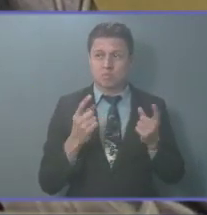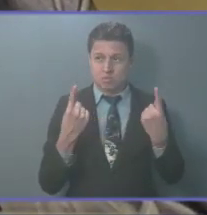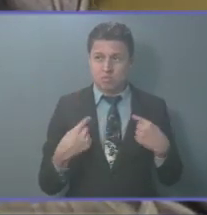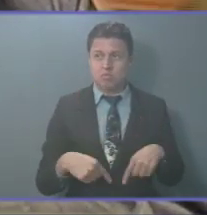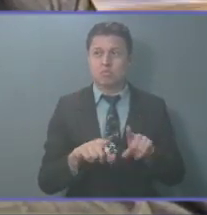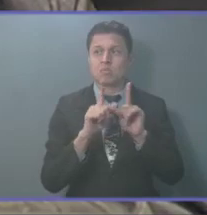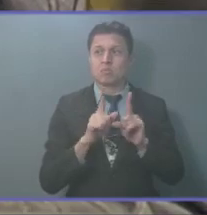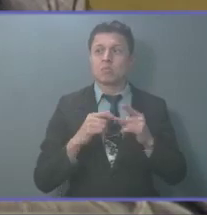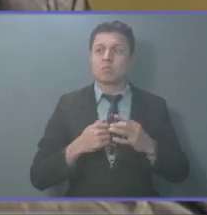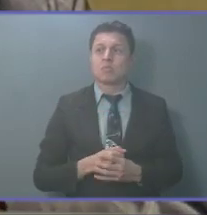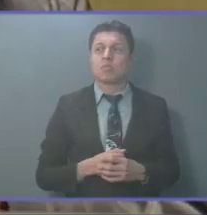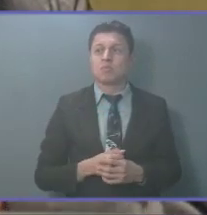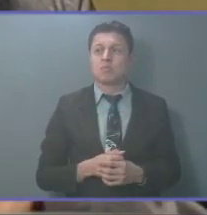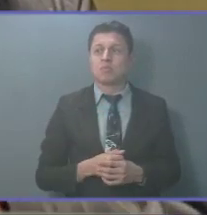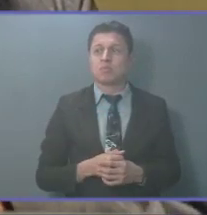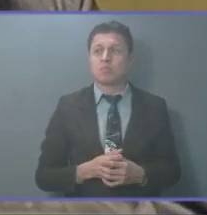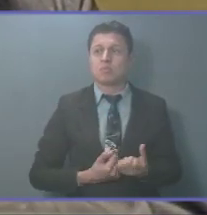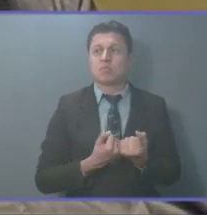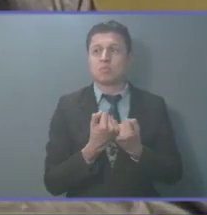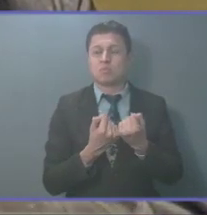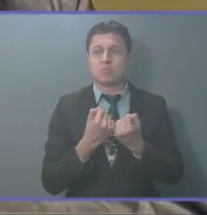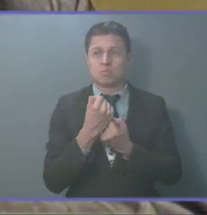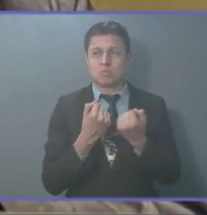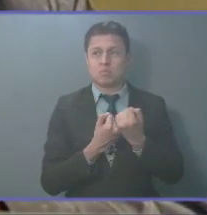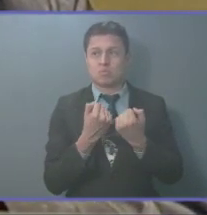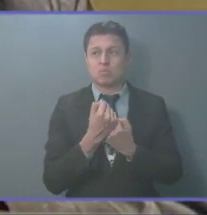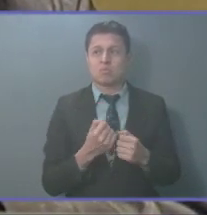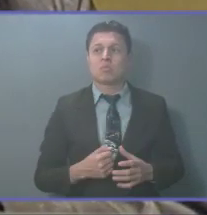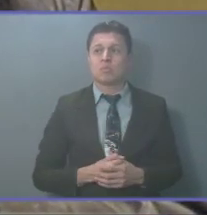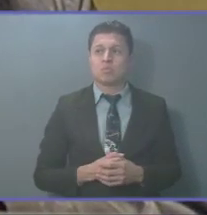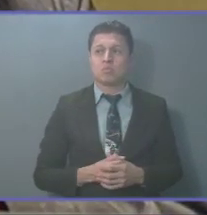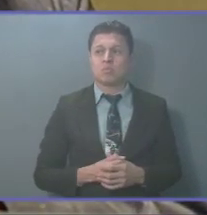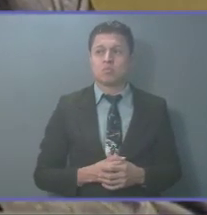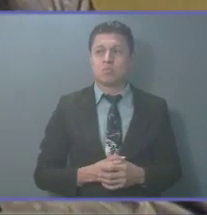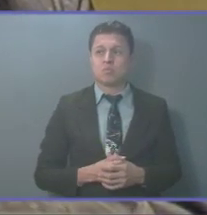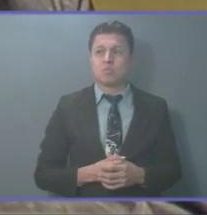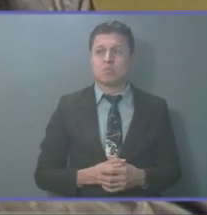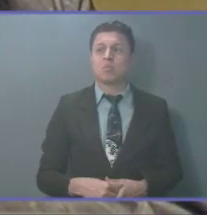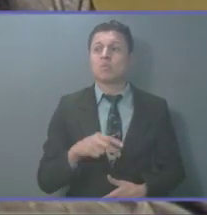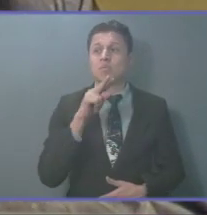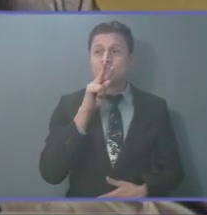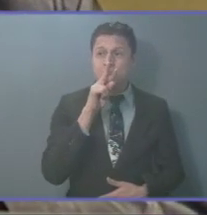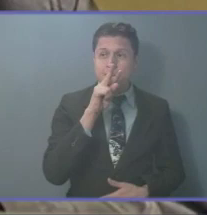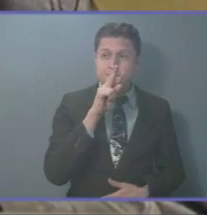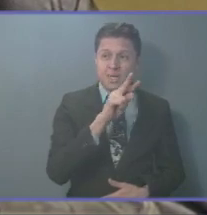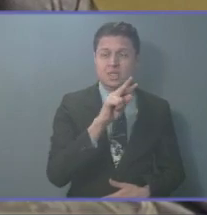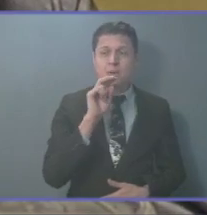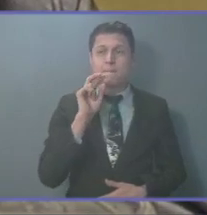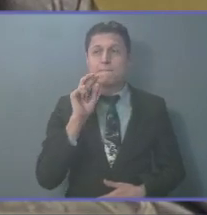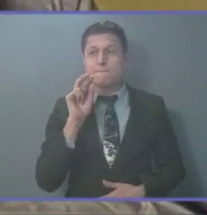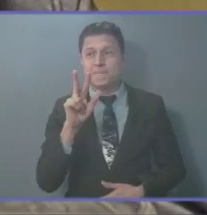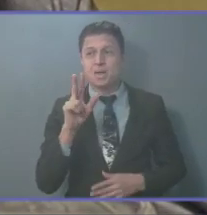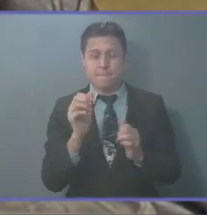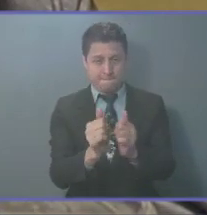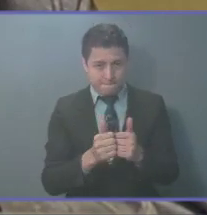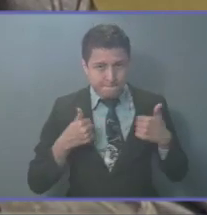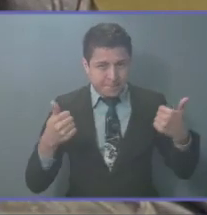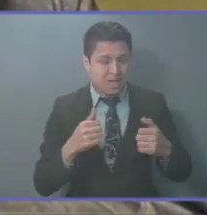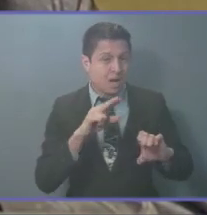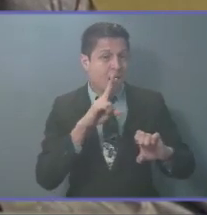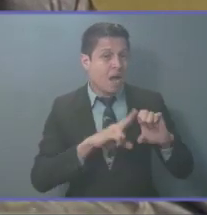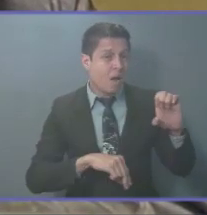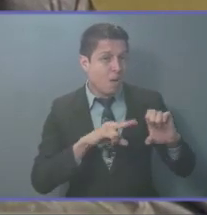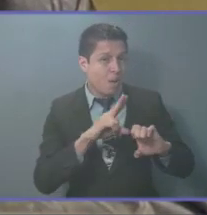de aporte no reembolsable. Total, 23 millones de euros, 531